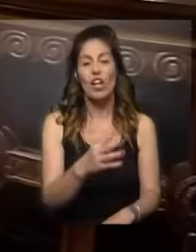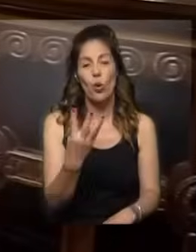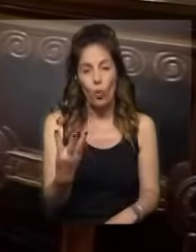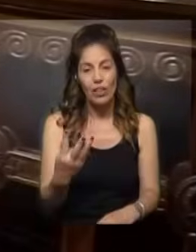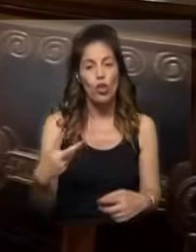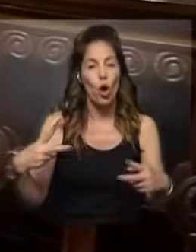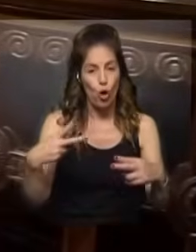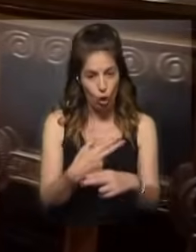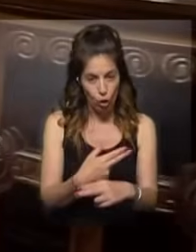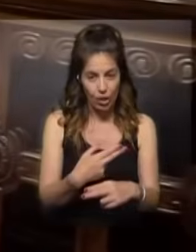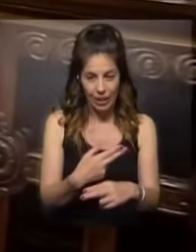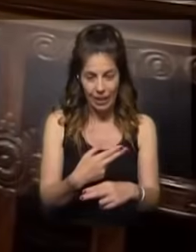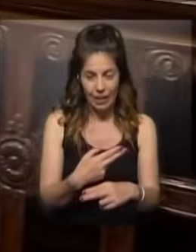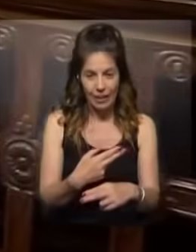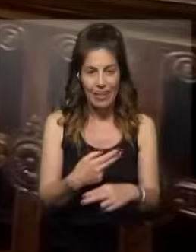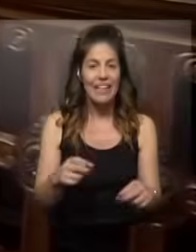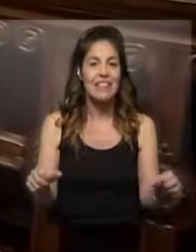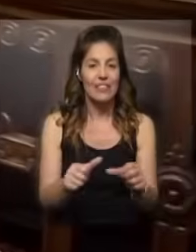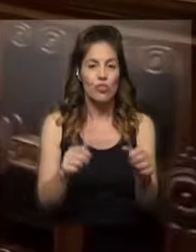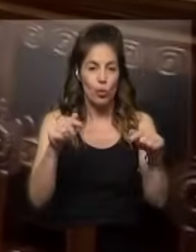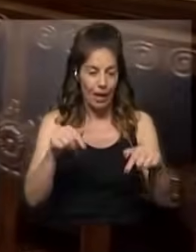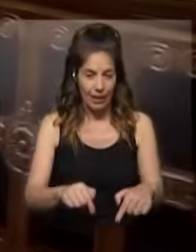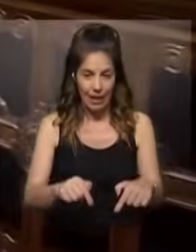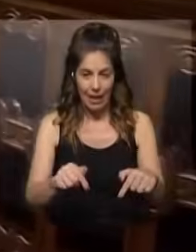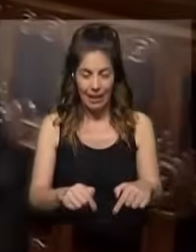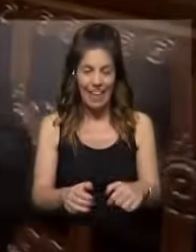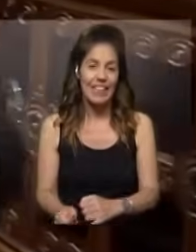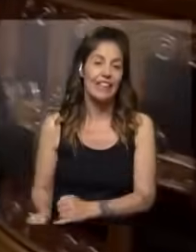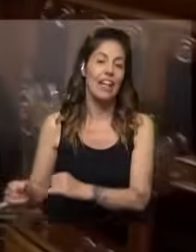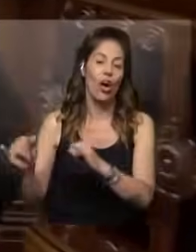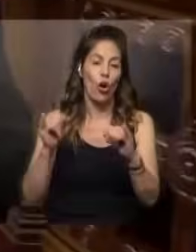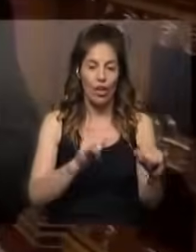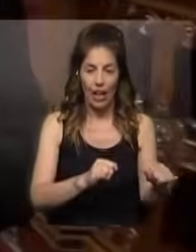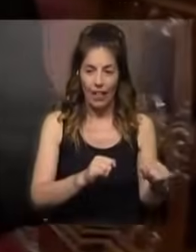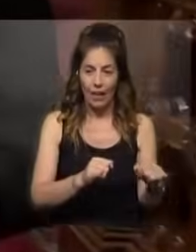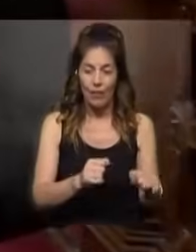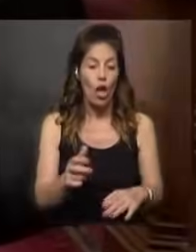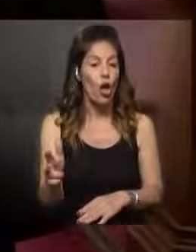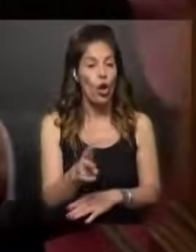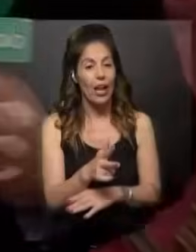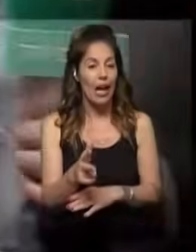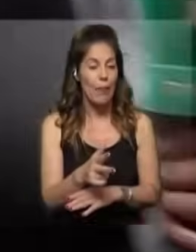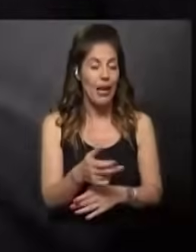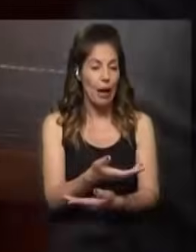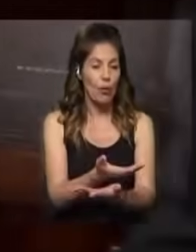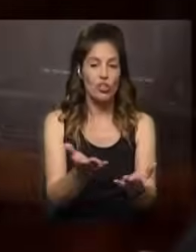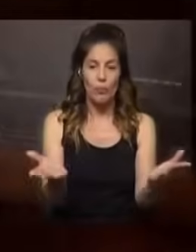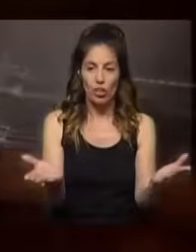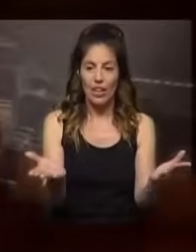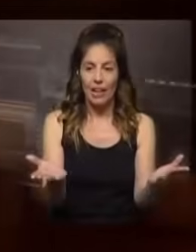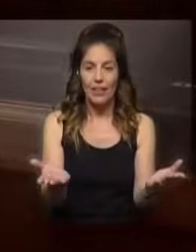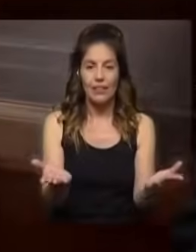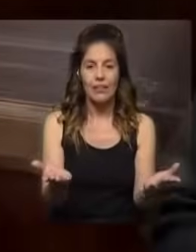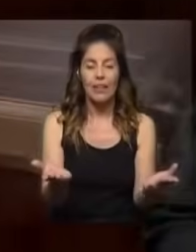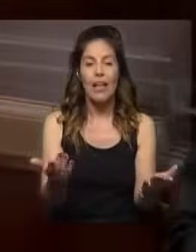intermedio valga la redundancia que se generó en esta jornada n con la cámara de Joaquín siane vamos a ver lo que está pasando en estos momentos donde